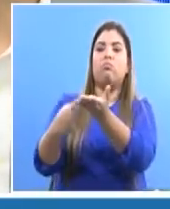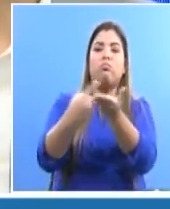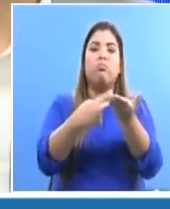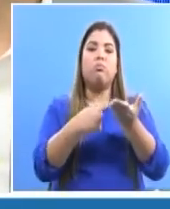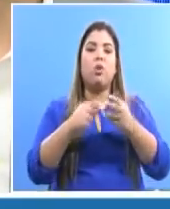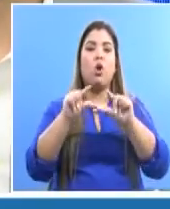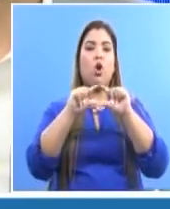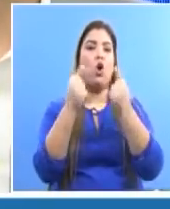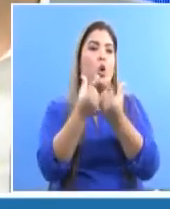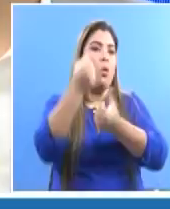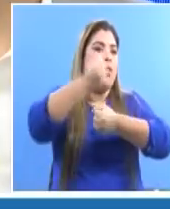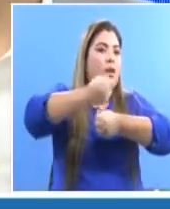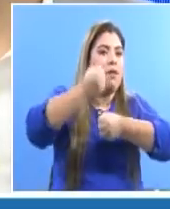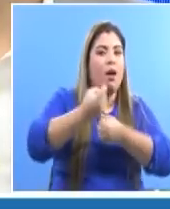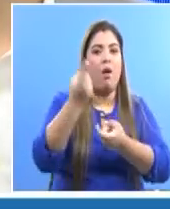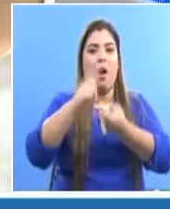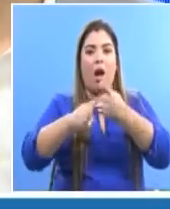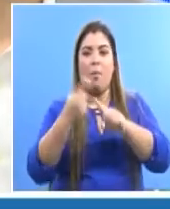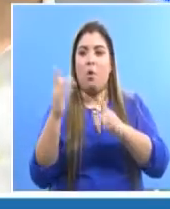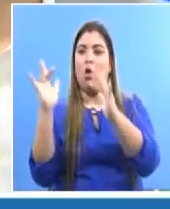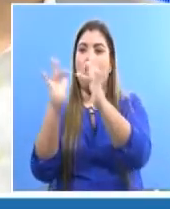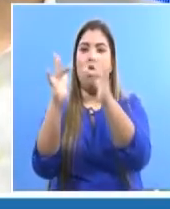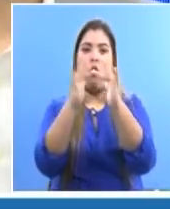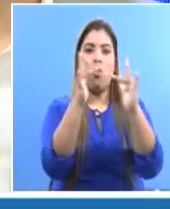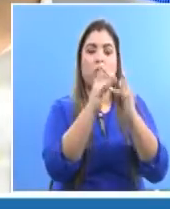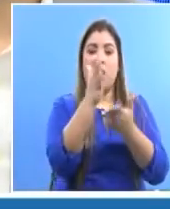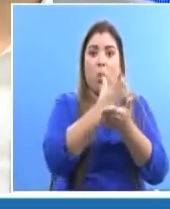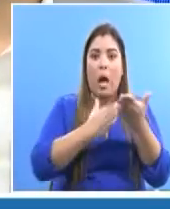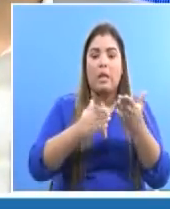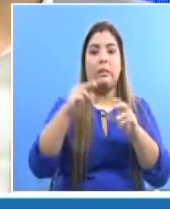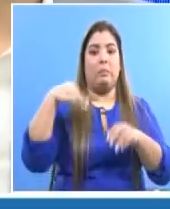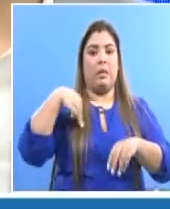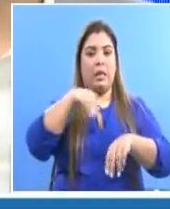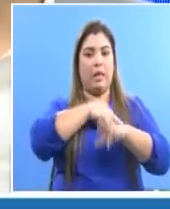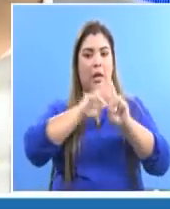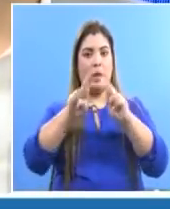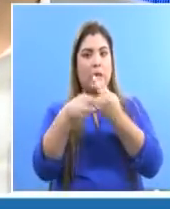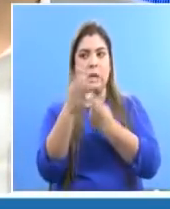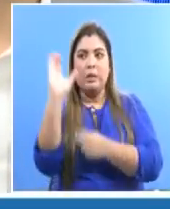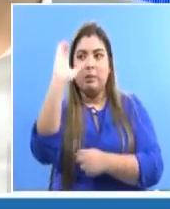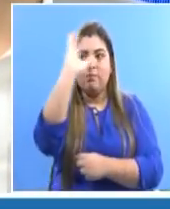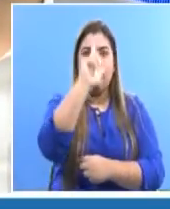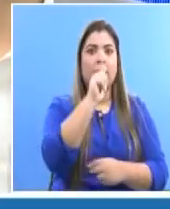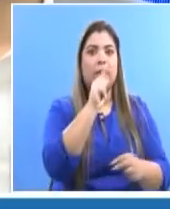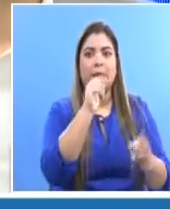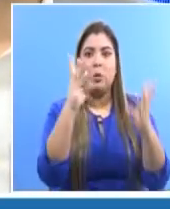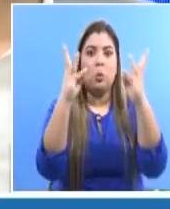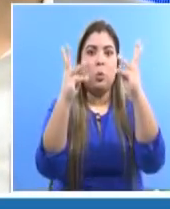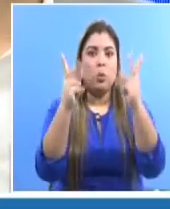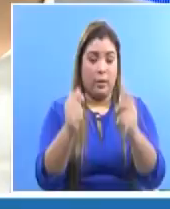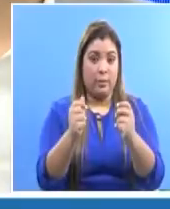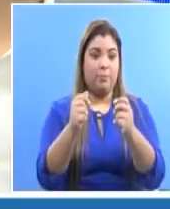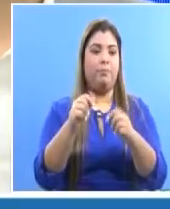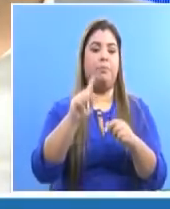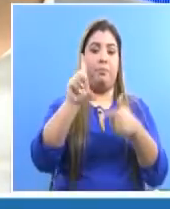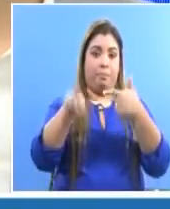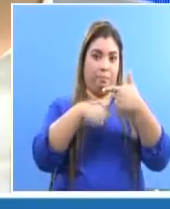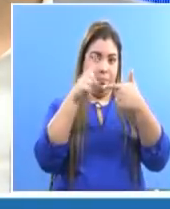requieren mantenerse en aislamiento. En la siguiente lámina vemos el segundo indicador. Es